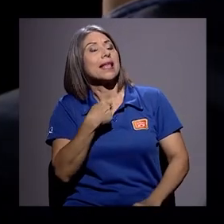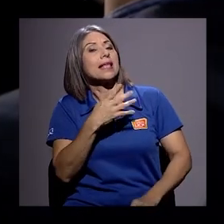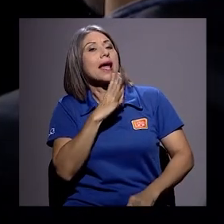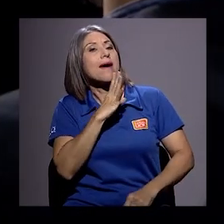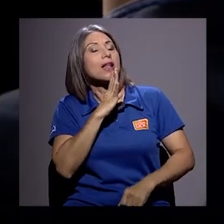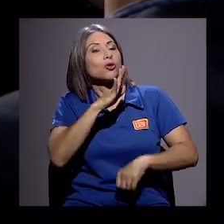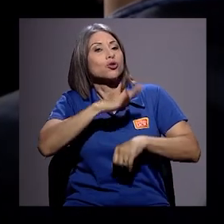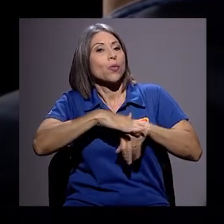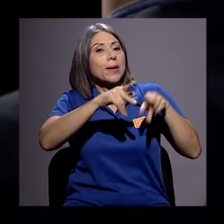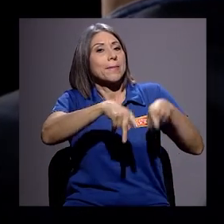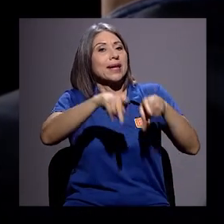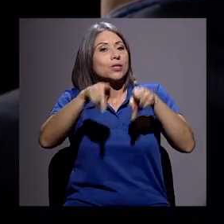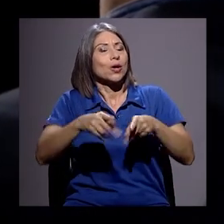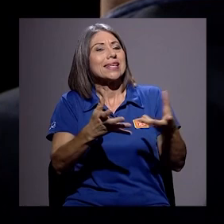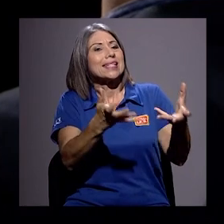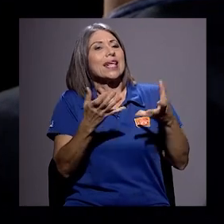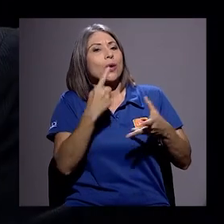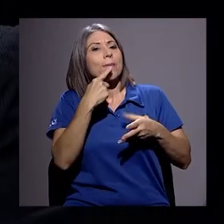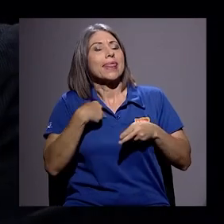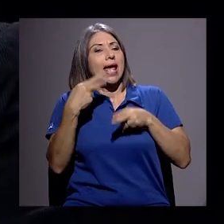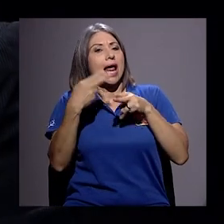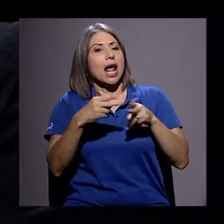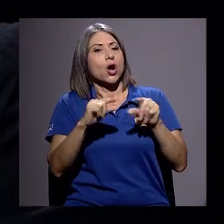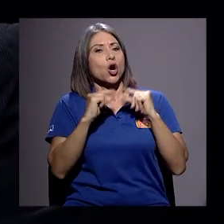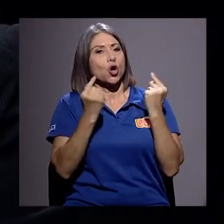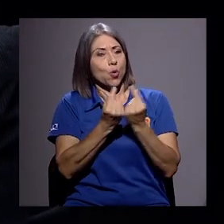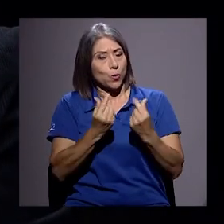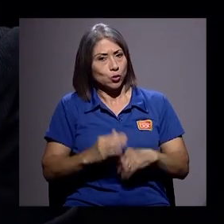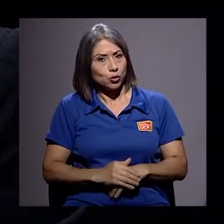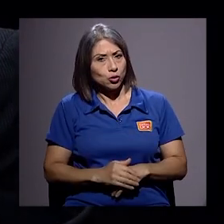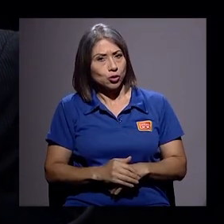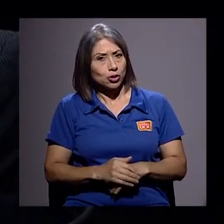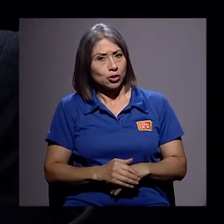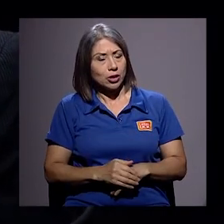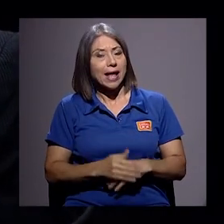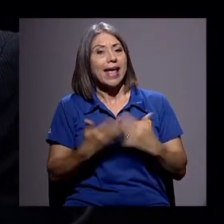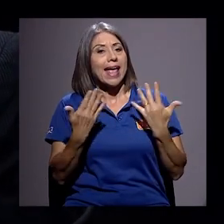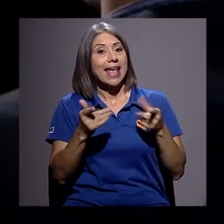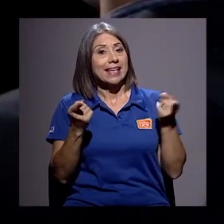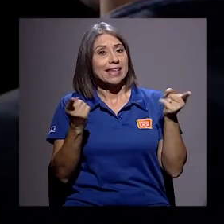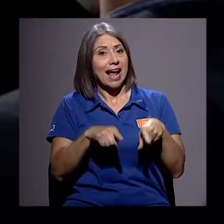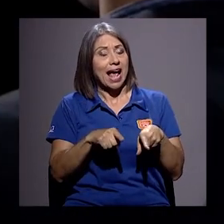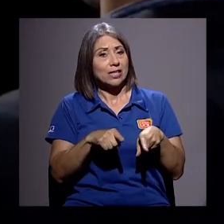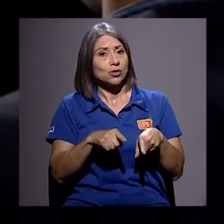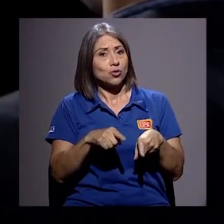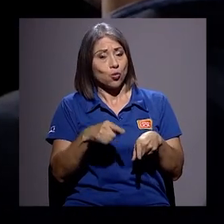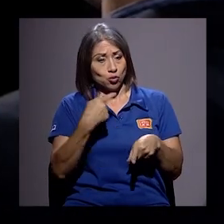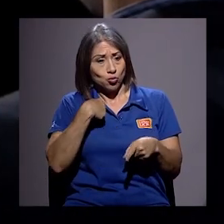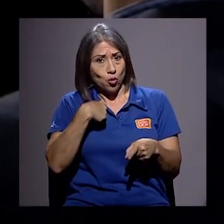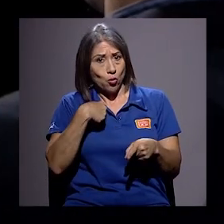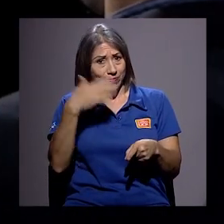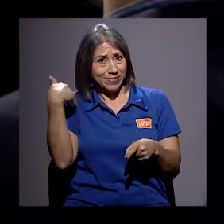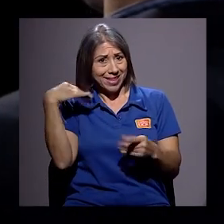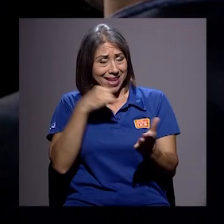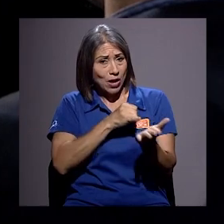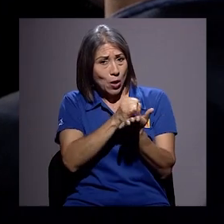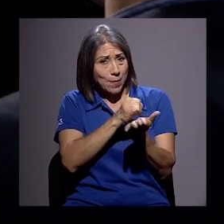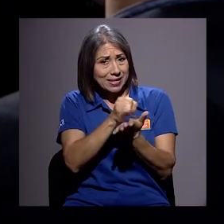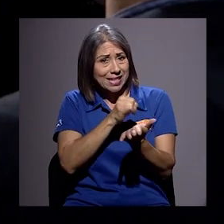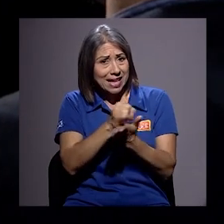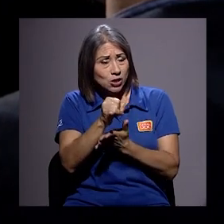personas quiero que me hable de grupos en este caso por lo que hice de investigación antes de conversar con usted